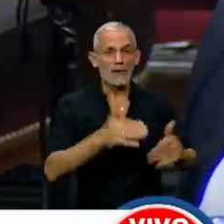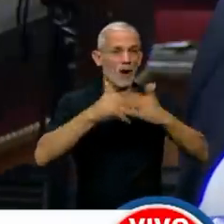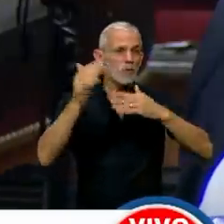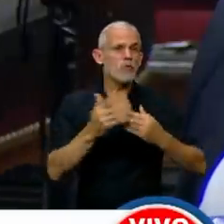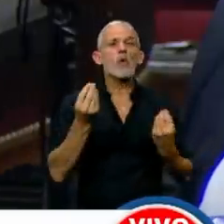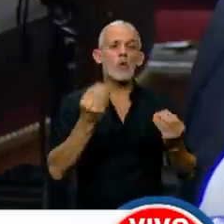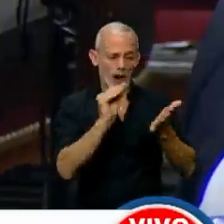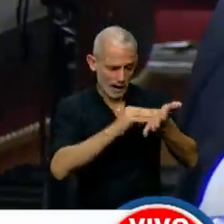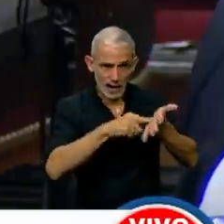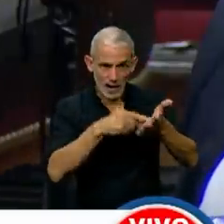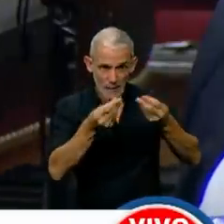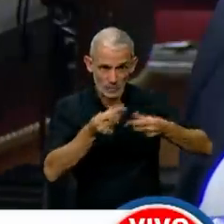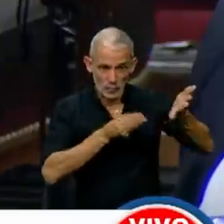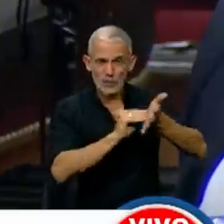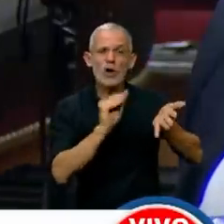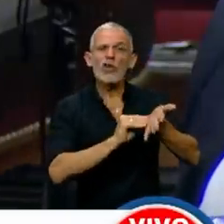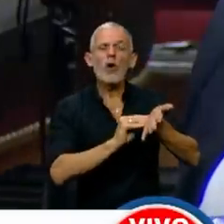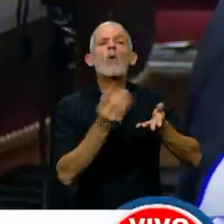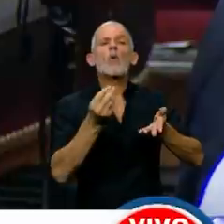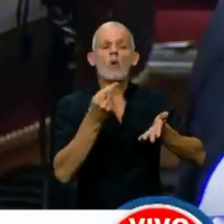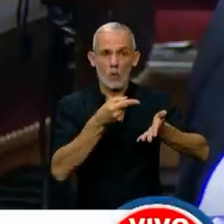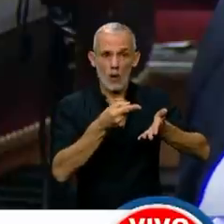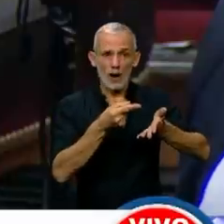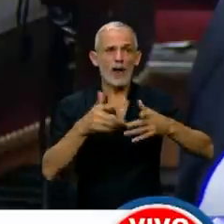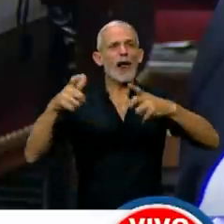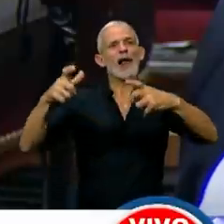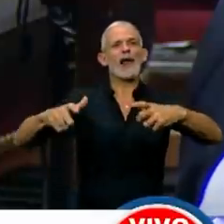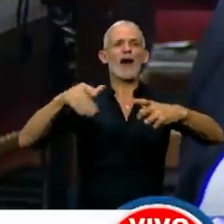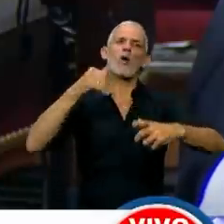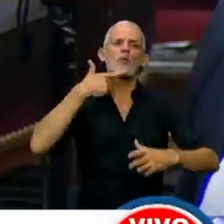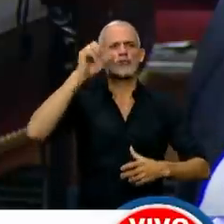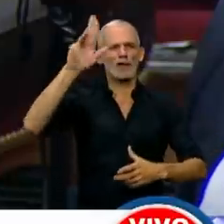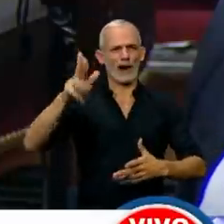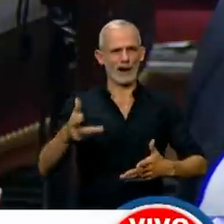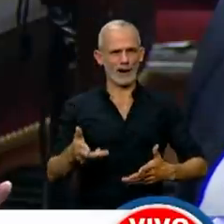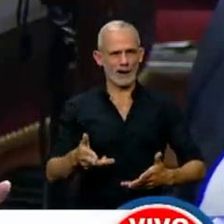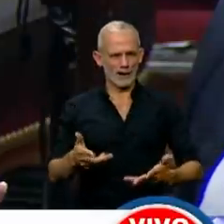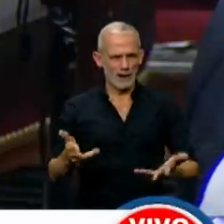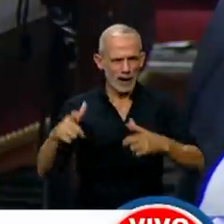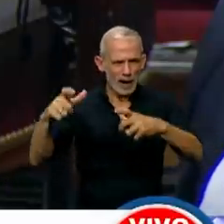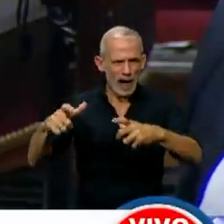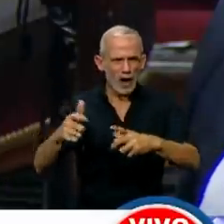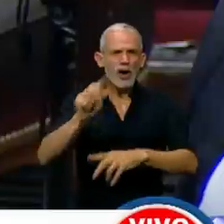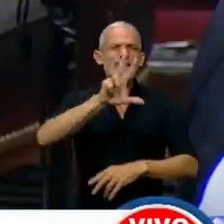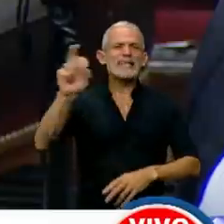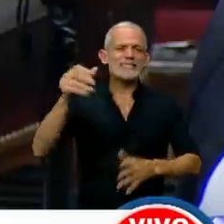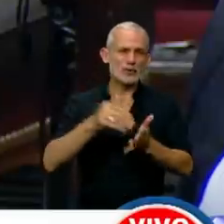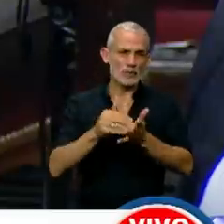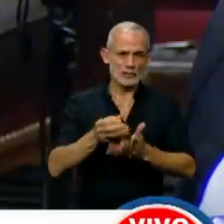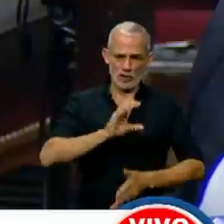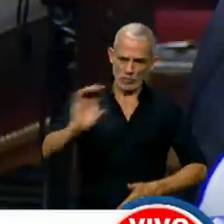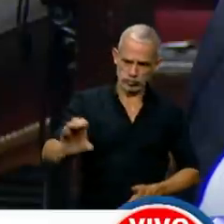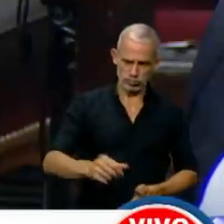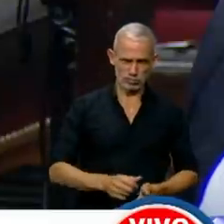que prevé este presupuesto la repotenciación del lago muster solamente 300 millones